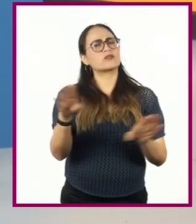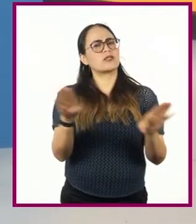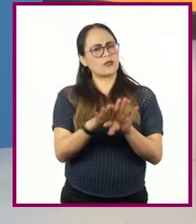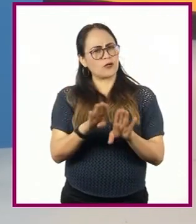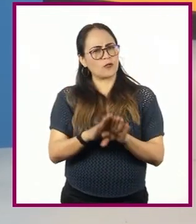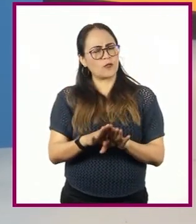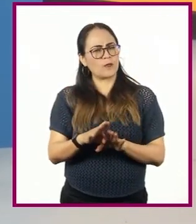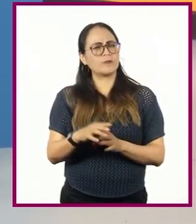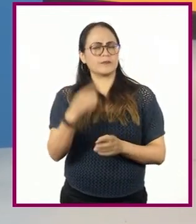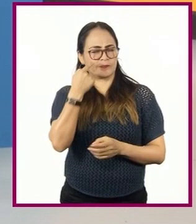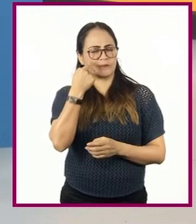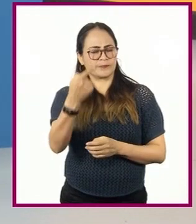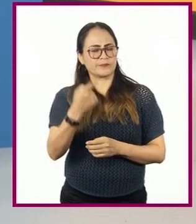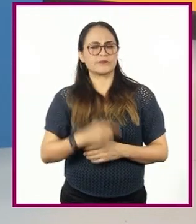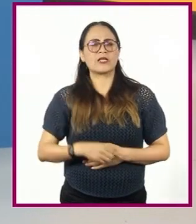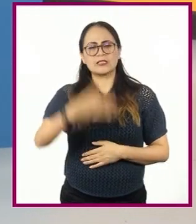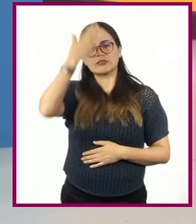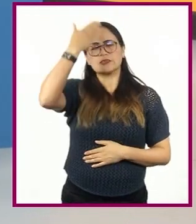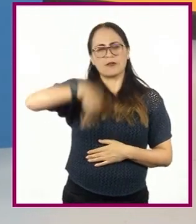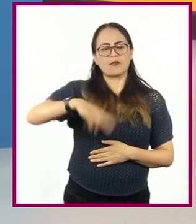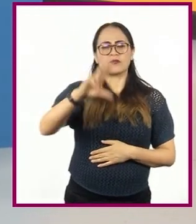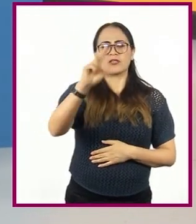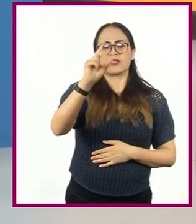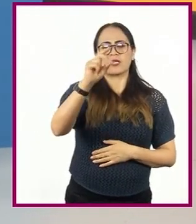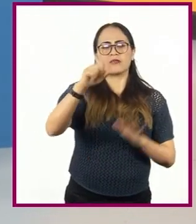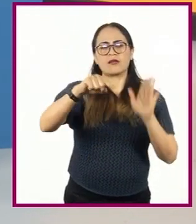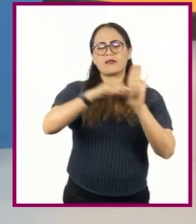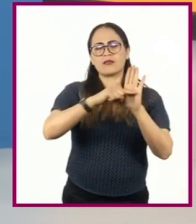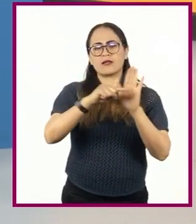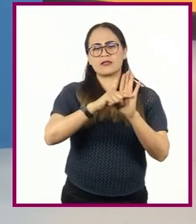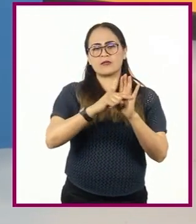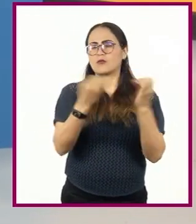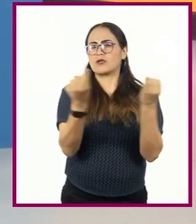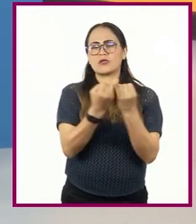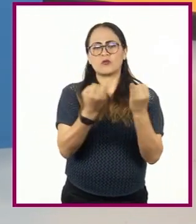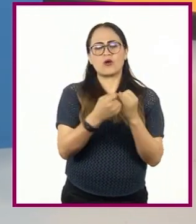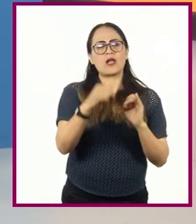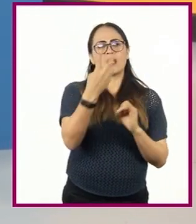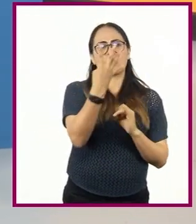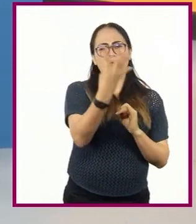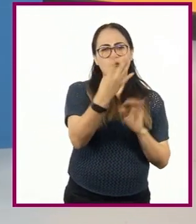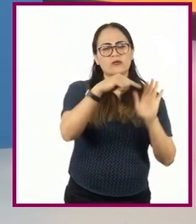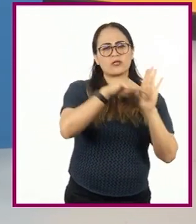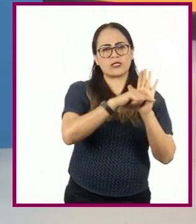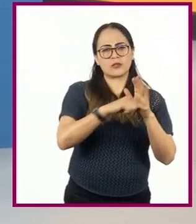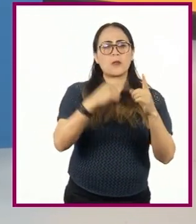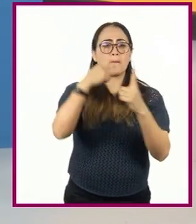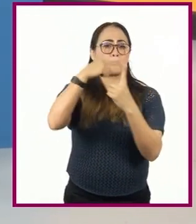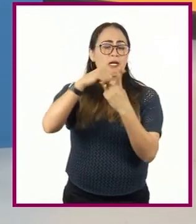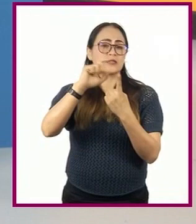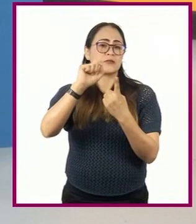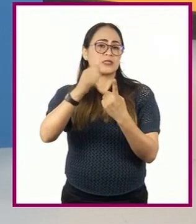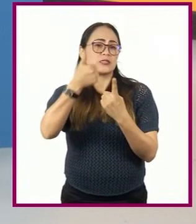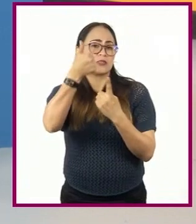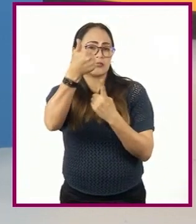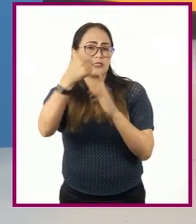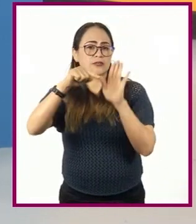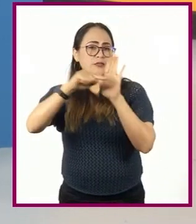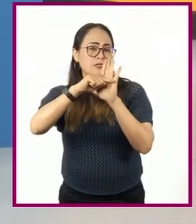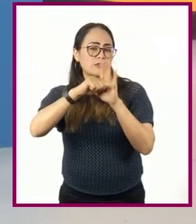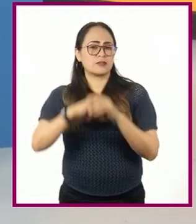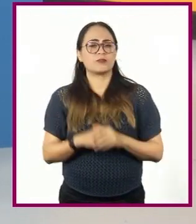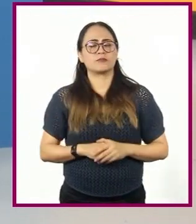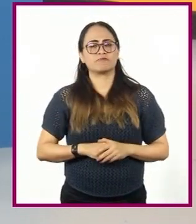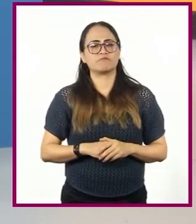forma. Sabemos que 30 negativo es igual a 4 negativo más 26 negativo. De esta